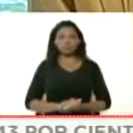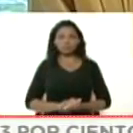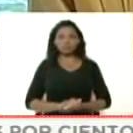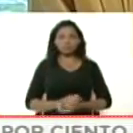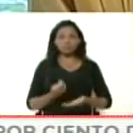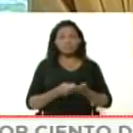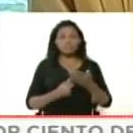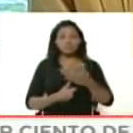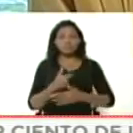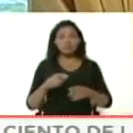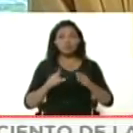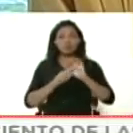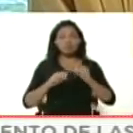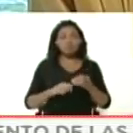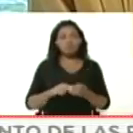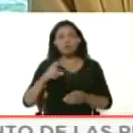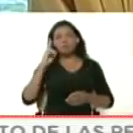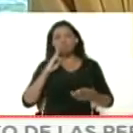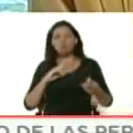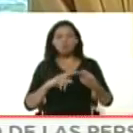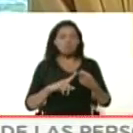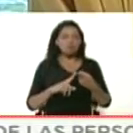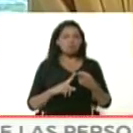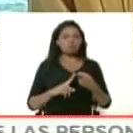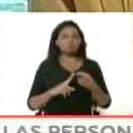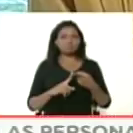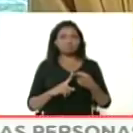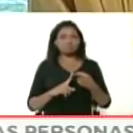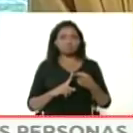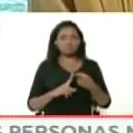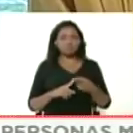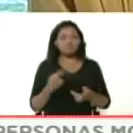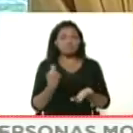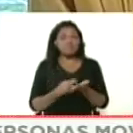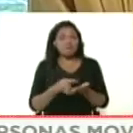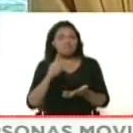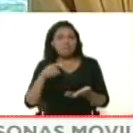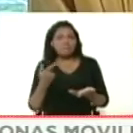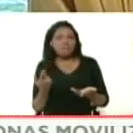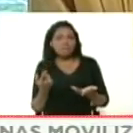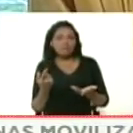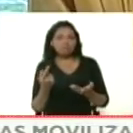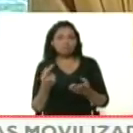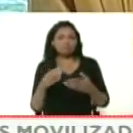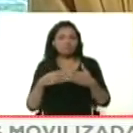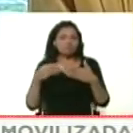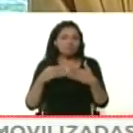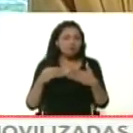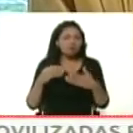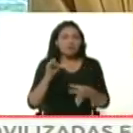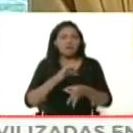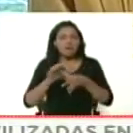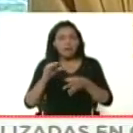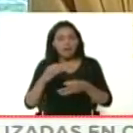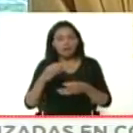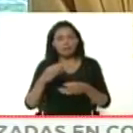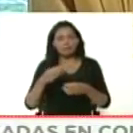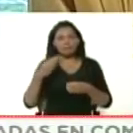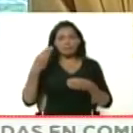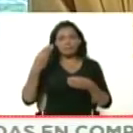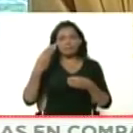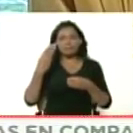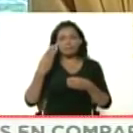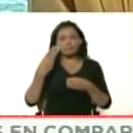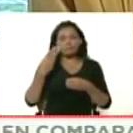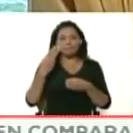Financiamiento se puede hacer en bolívares, financiamiento que podamos hacer en divisas, en petro, etcétera,